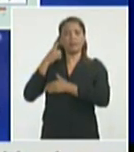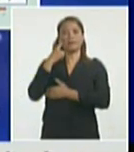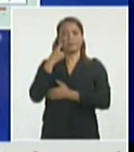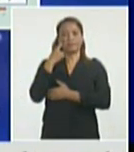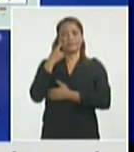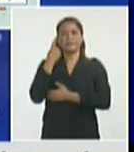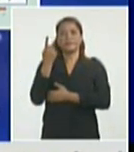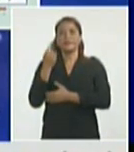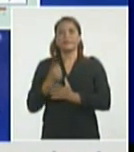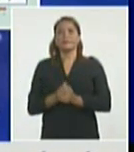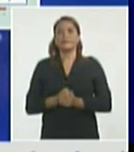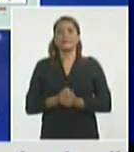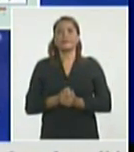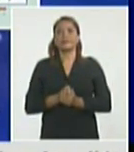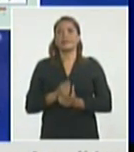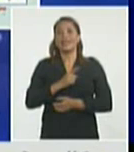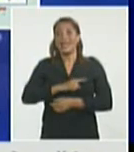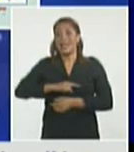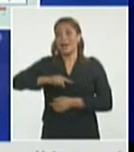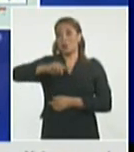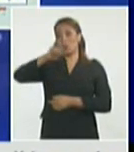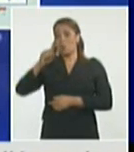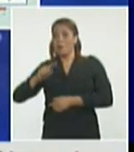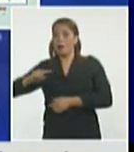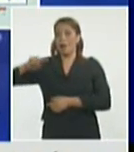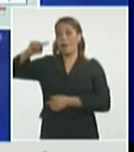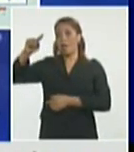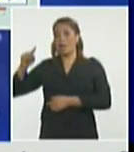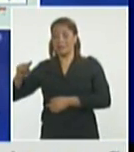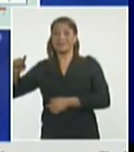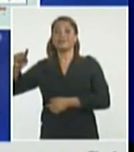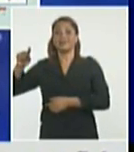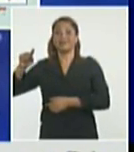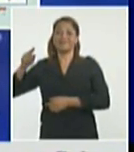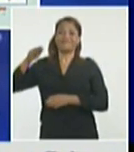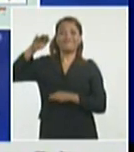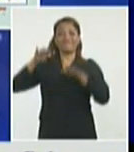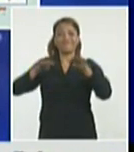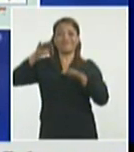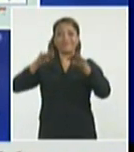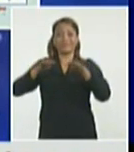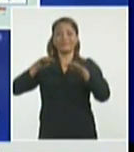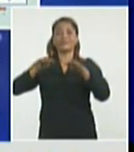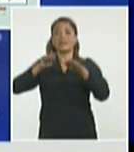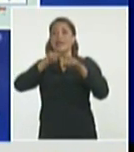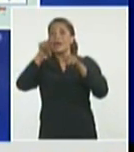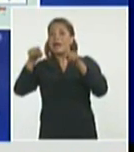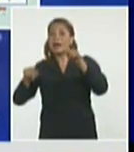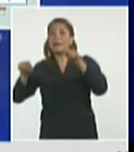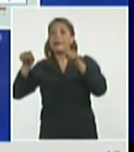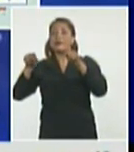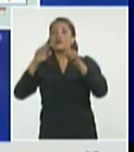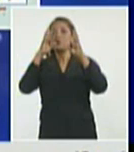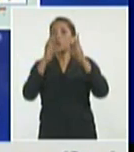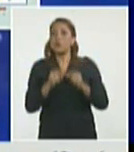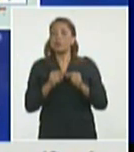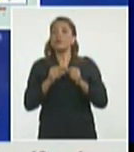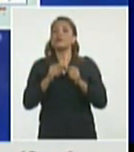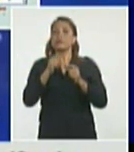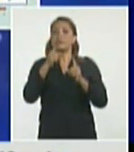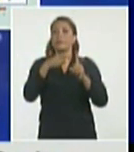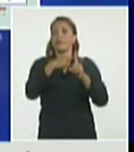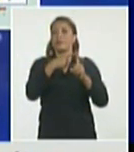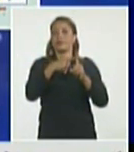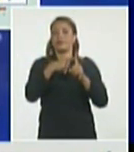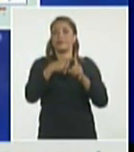primero la curva azul esa, que es un poco irregular, abajo, eso es el número de casos. Fíjense que